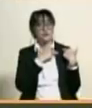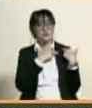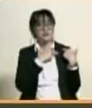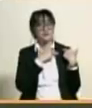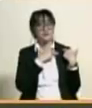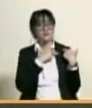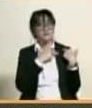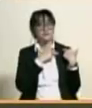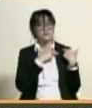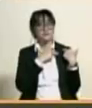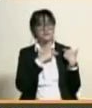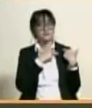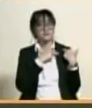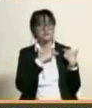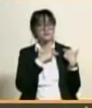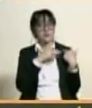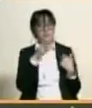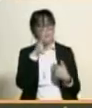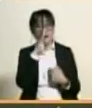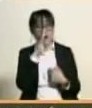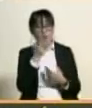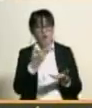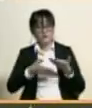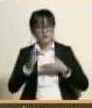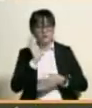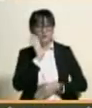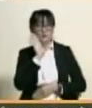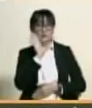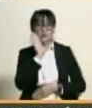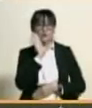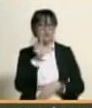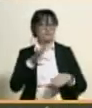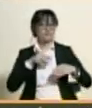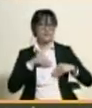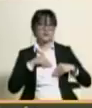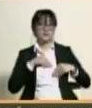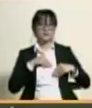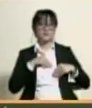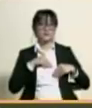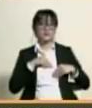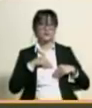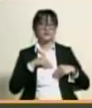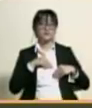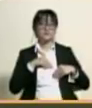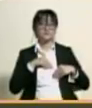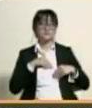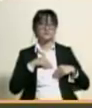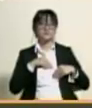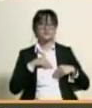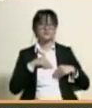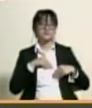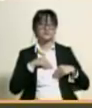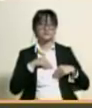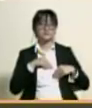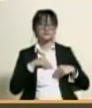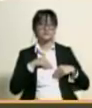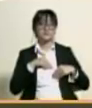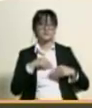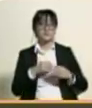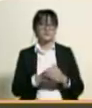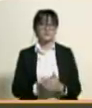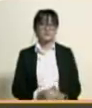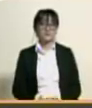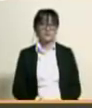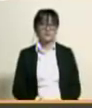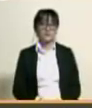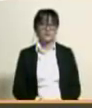han prestado su plataforma para las transacciones que comprometan este tipo de